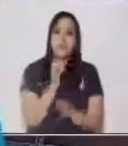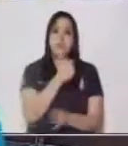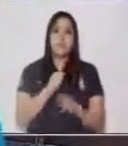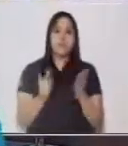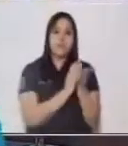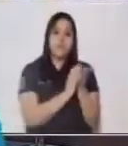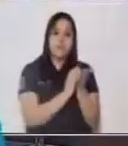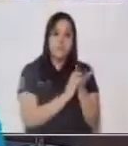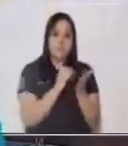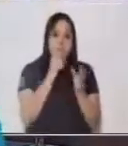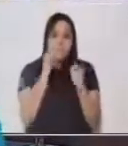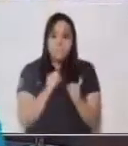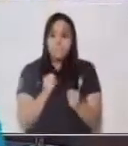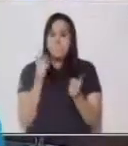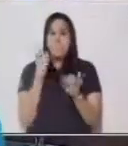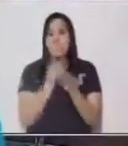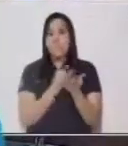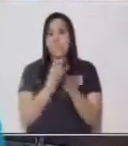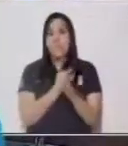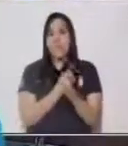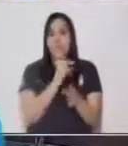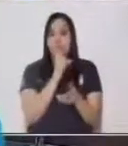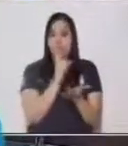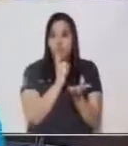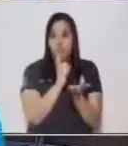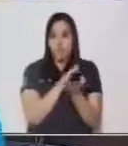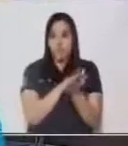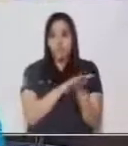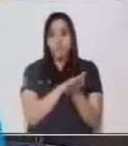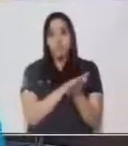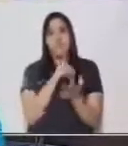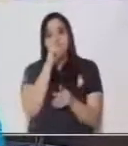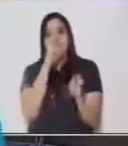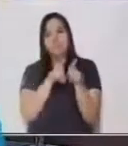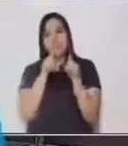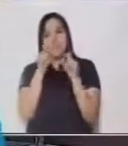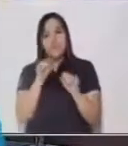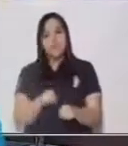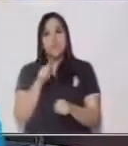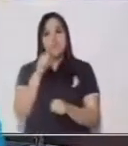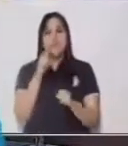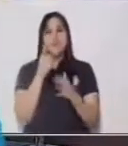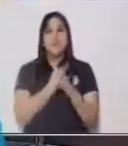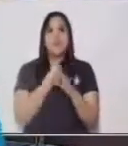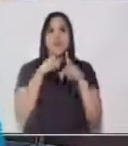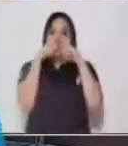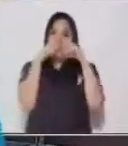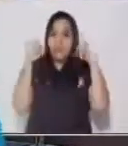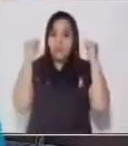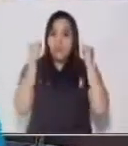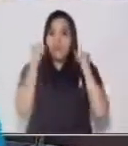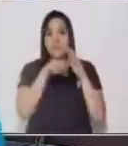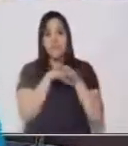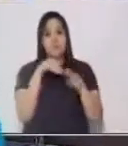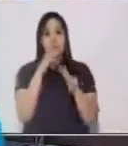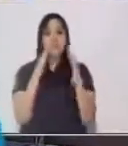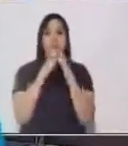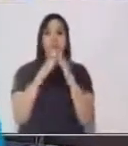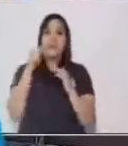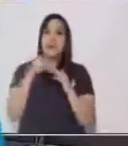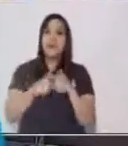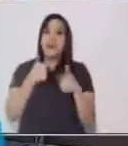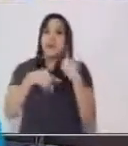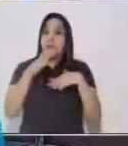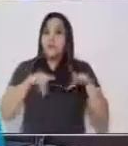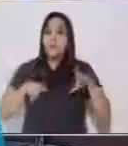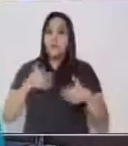utilizar gel antibacterial. También el uso de la mascarilla es muy importante si sales de casa. En esta oportunidad, en lengua de seña